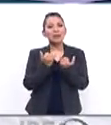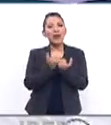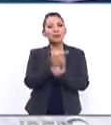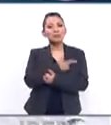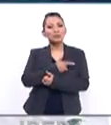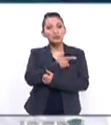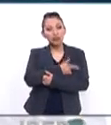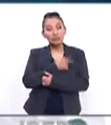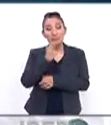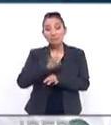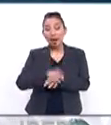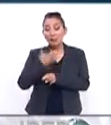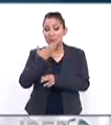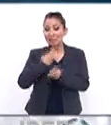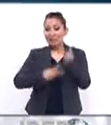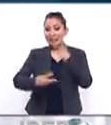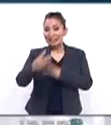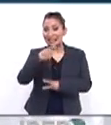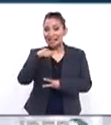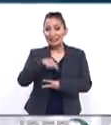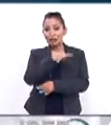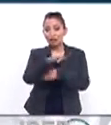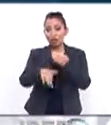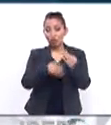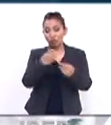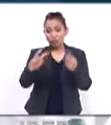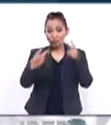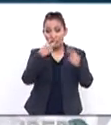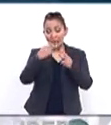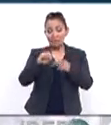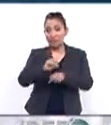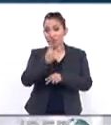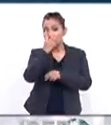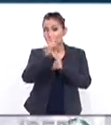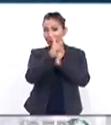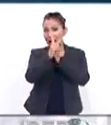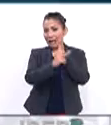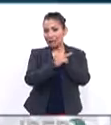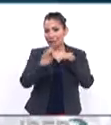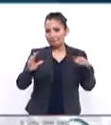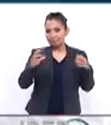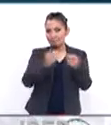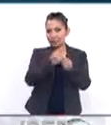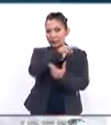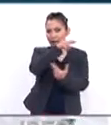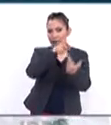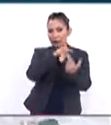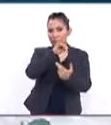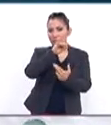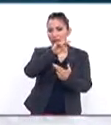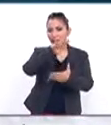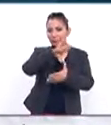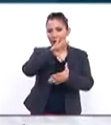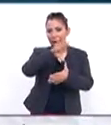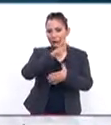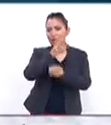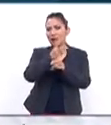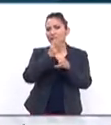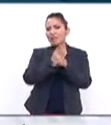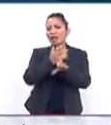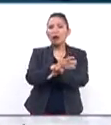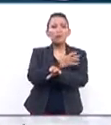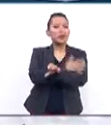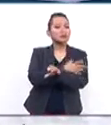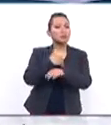un placer, Omar, pero sobre todo de darles la bienvenida a todos quienes nos siguen desde los 22 países que componen la región iberoamericana. Los invitamos a que